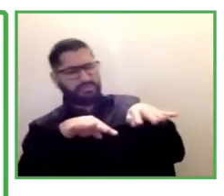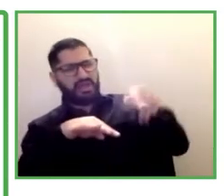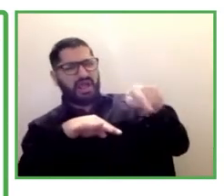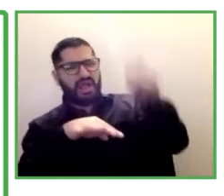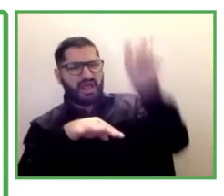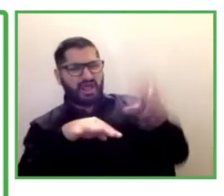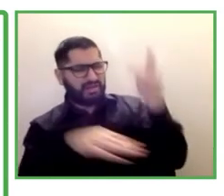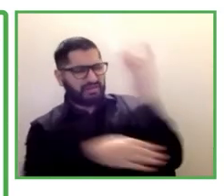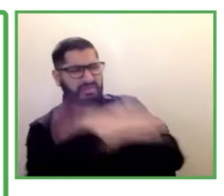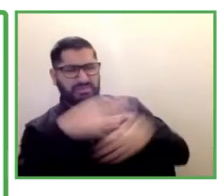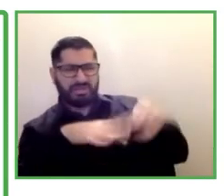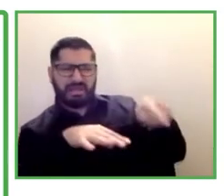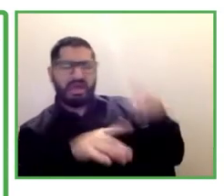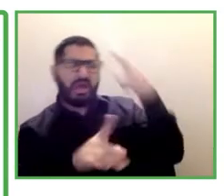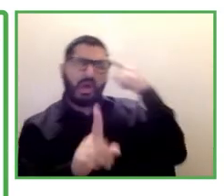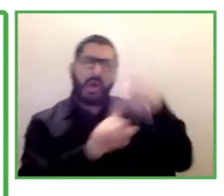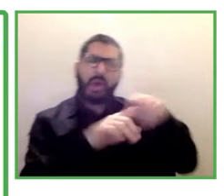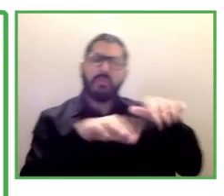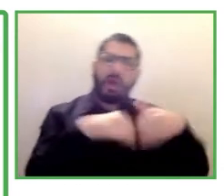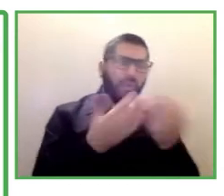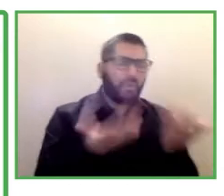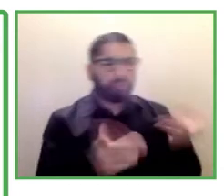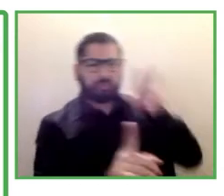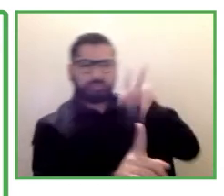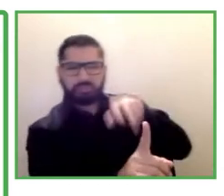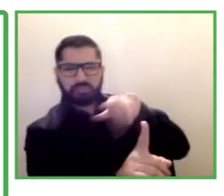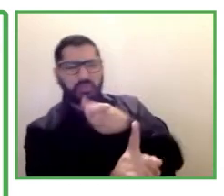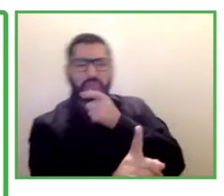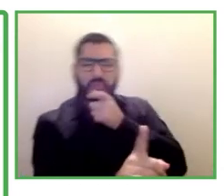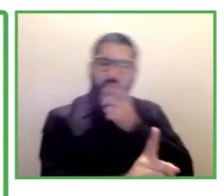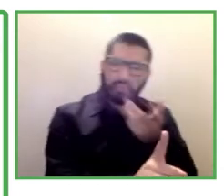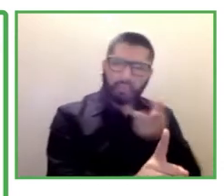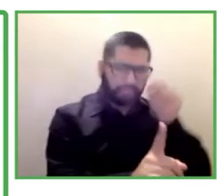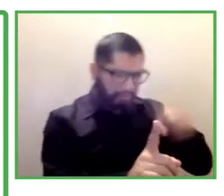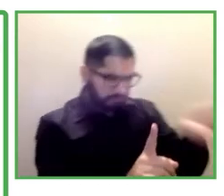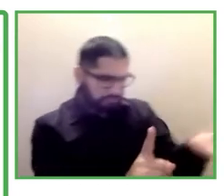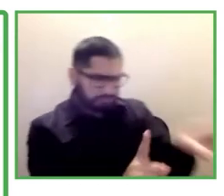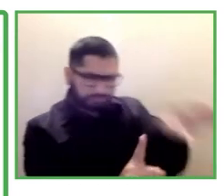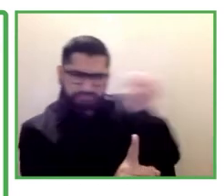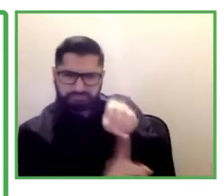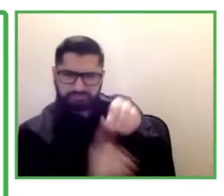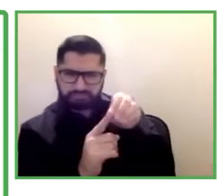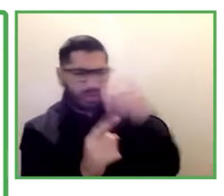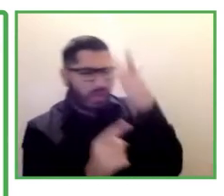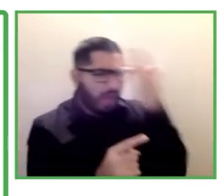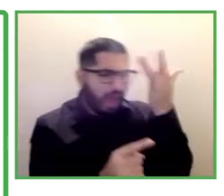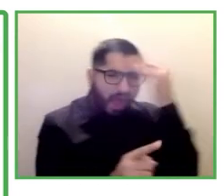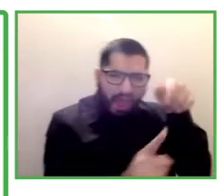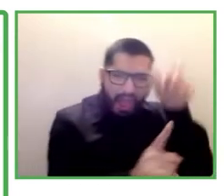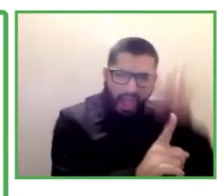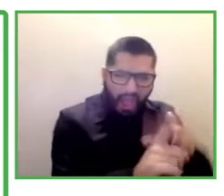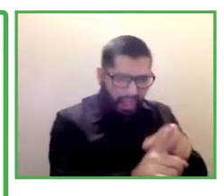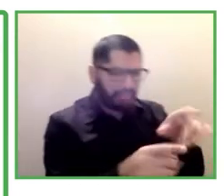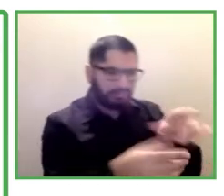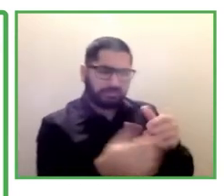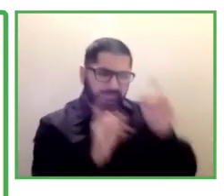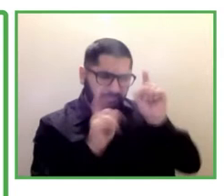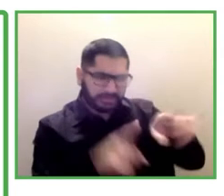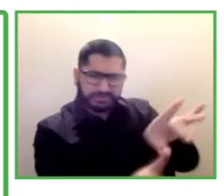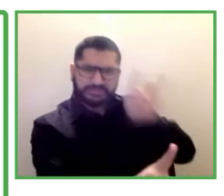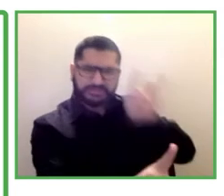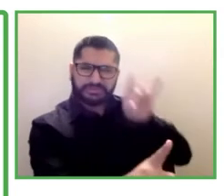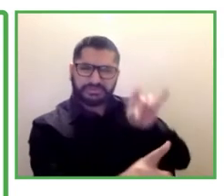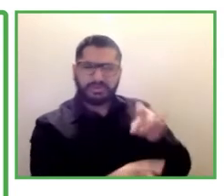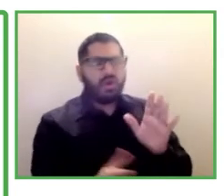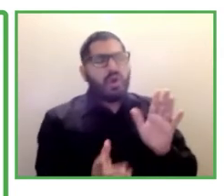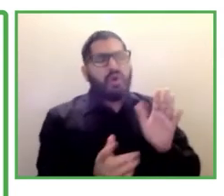la discapacidad. Tienen que reclutar a la persona más calificada con una discapacidad, pero el énfasis tiene que estar en las